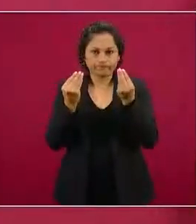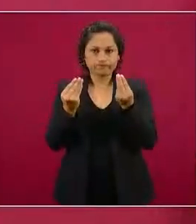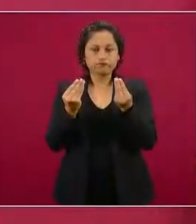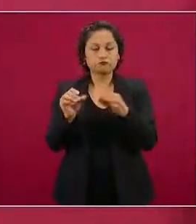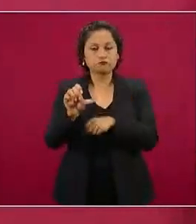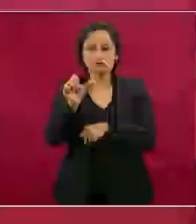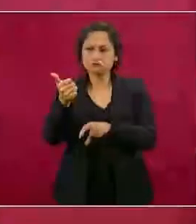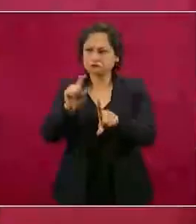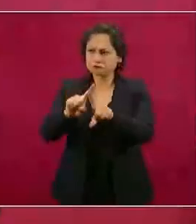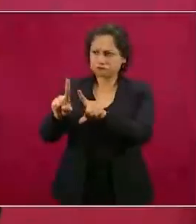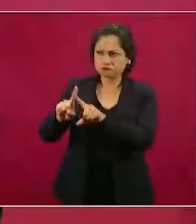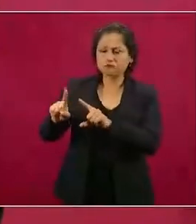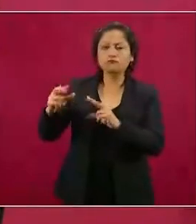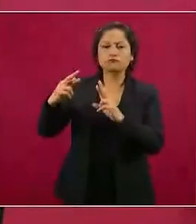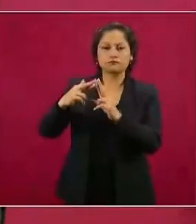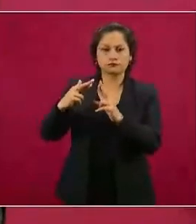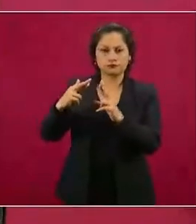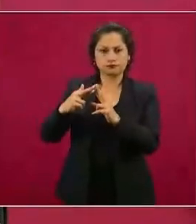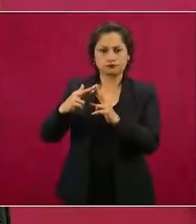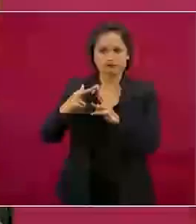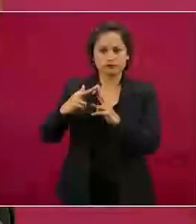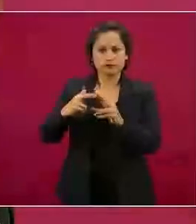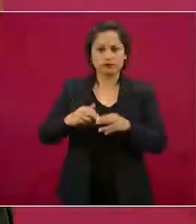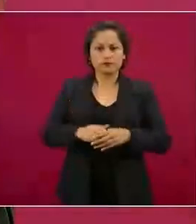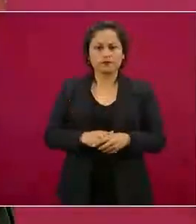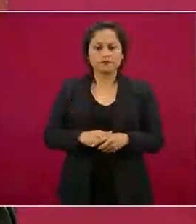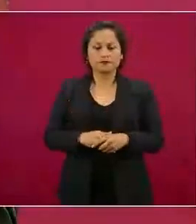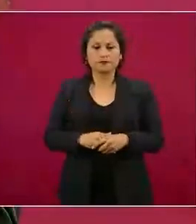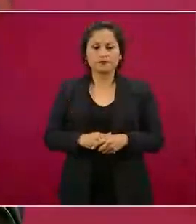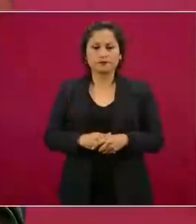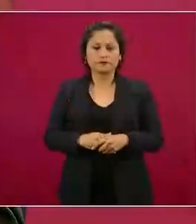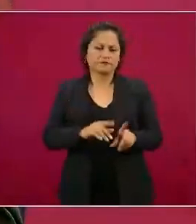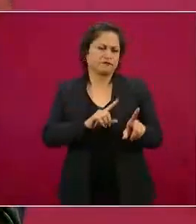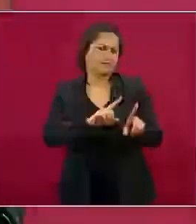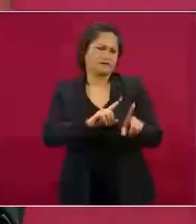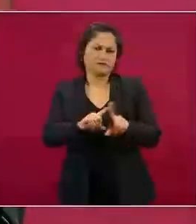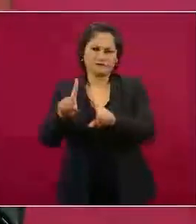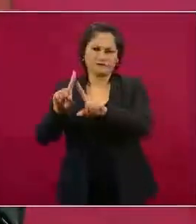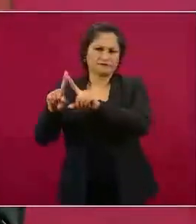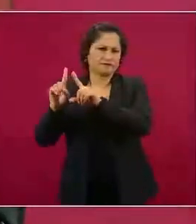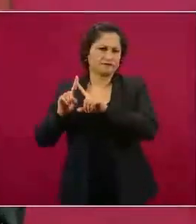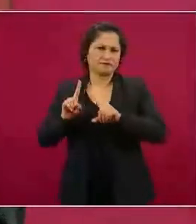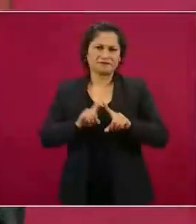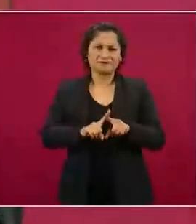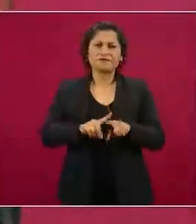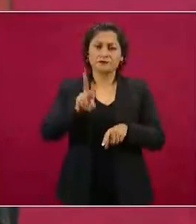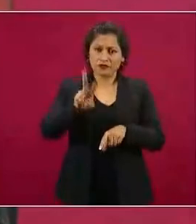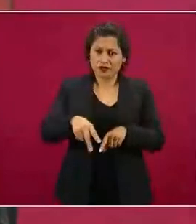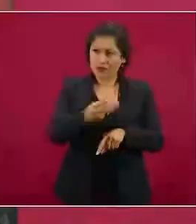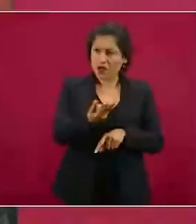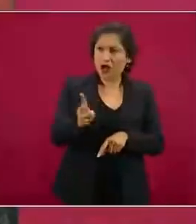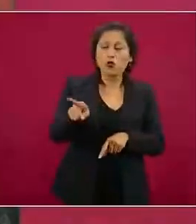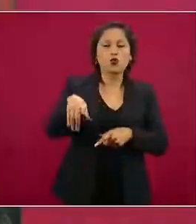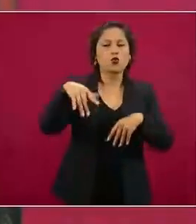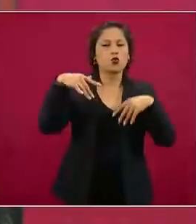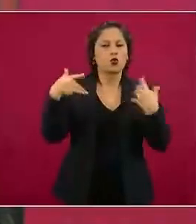evangélicas, de todas las religiones, o sea, hemos tenido mucho apoyo de la